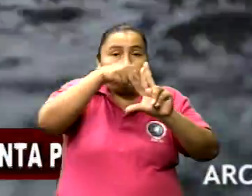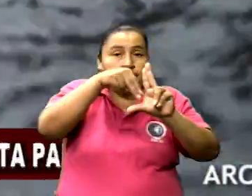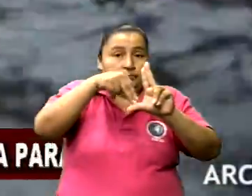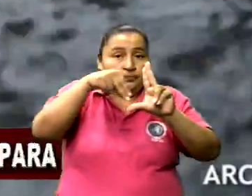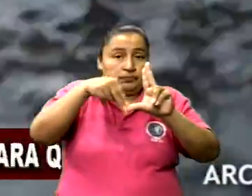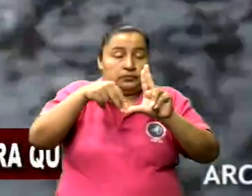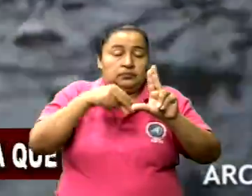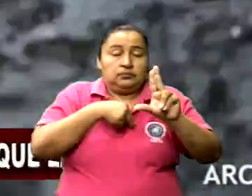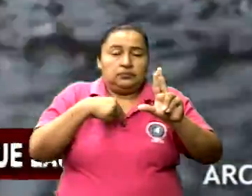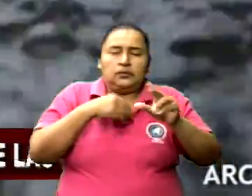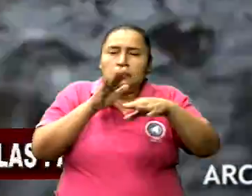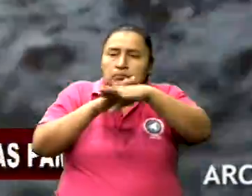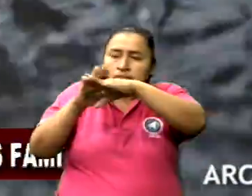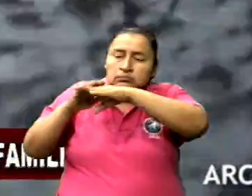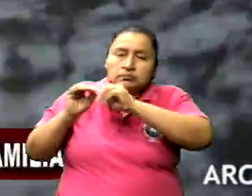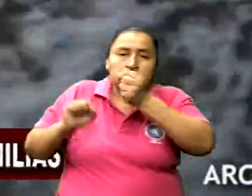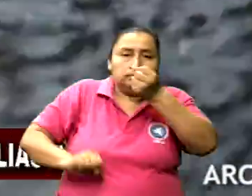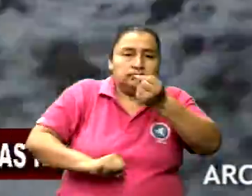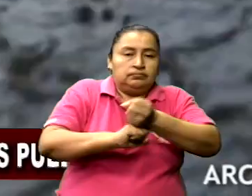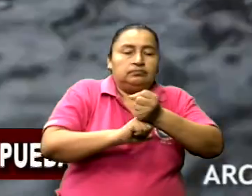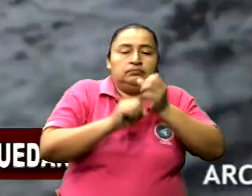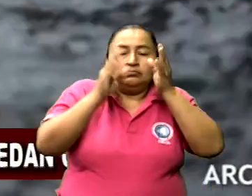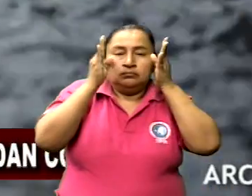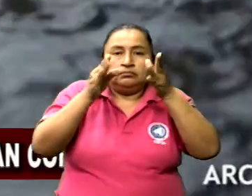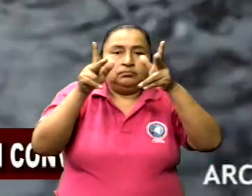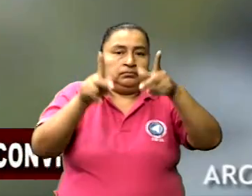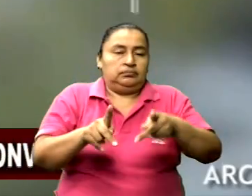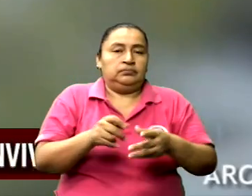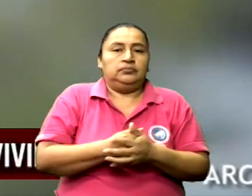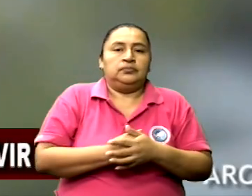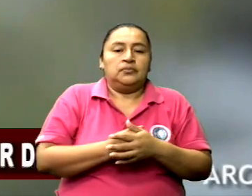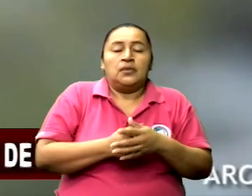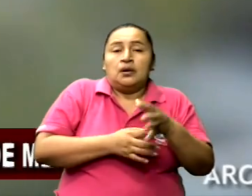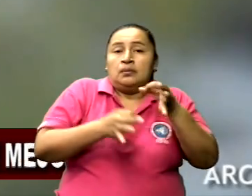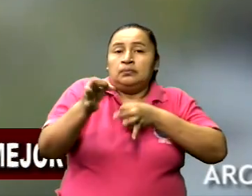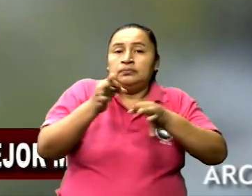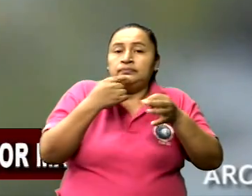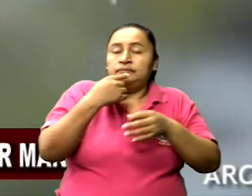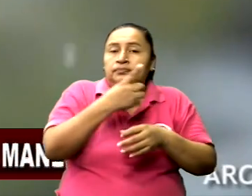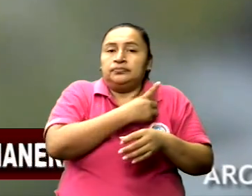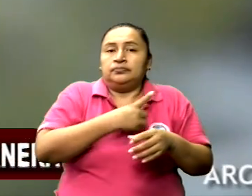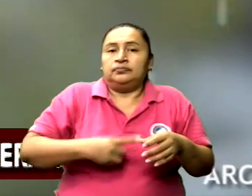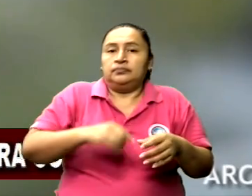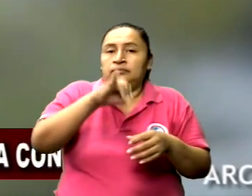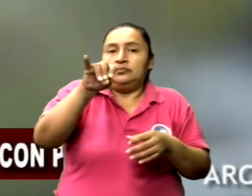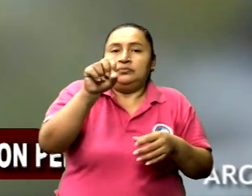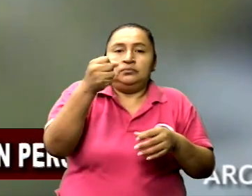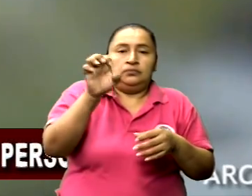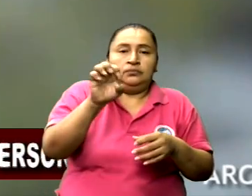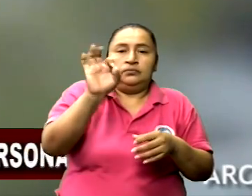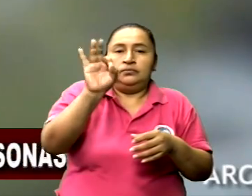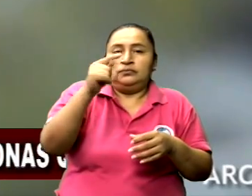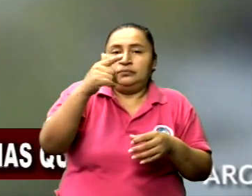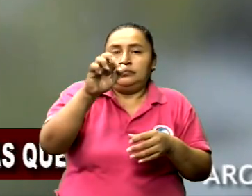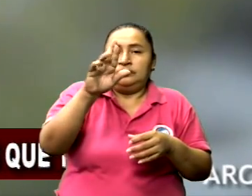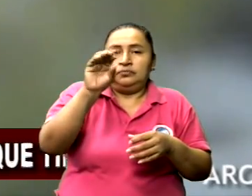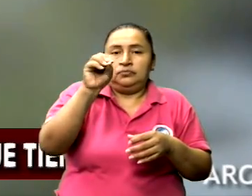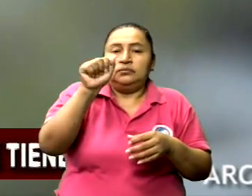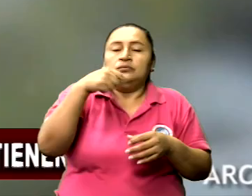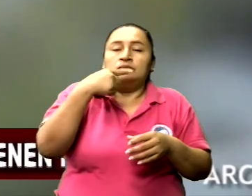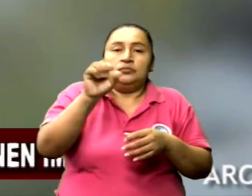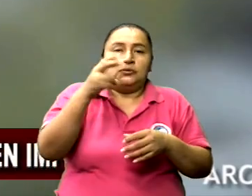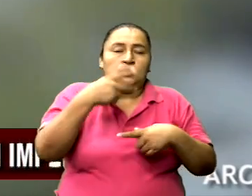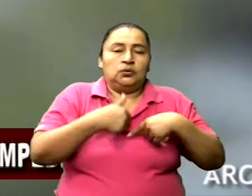para la Prevención, Mitigación y Atención a Desastres, explicó el diputado José Figueroa, vicepresidente de la Comisión